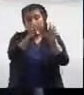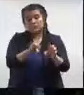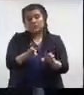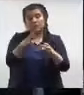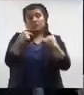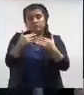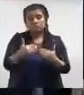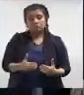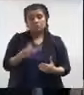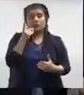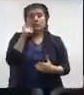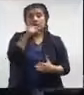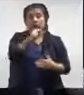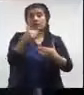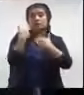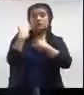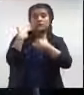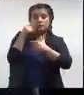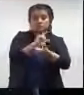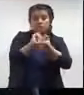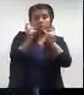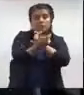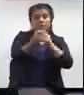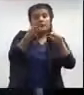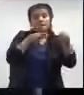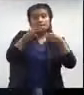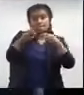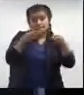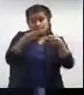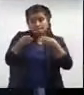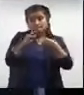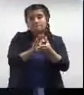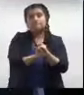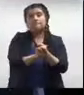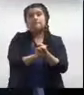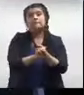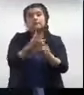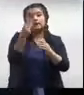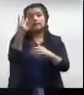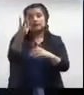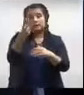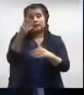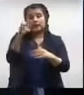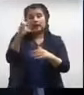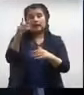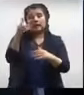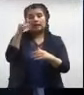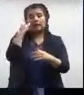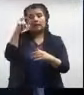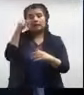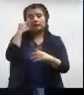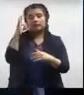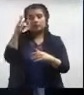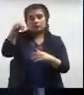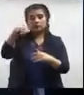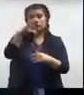encargada de asumir sus funciones. Manual de puestos, dirección superior, tercera edición, resolución número